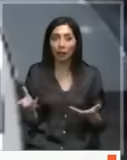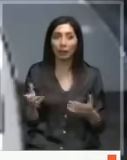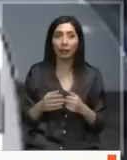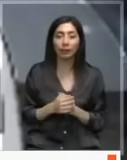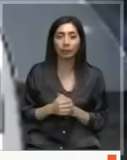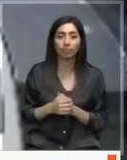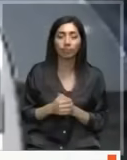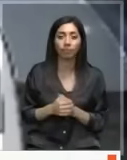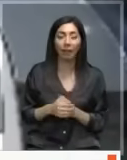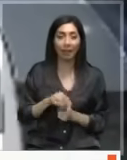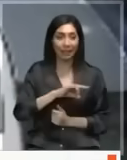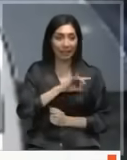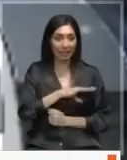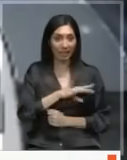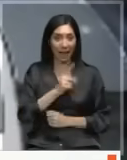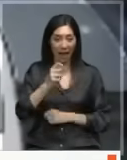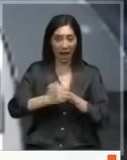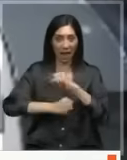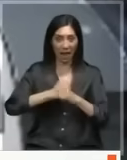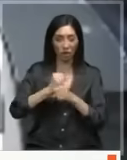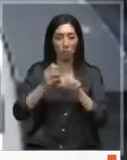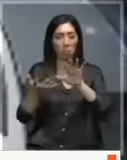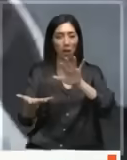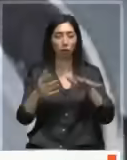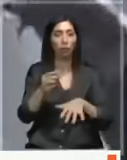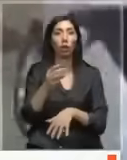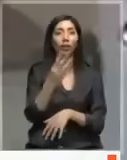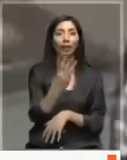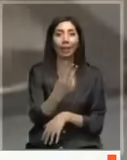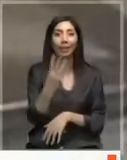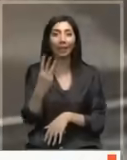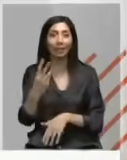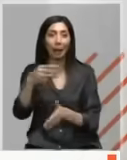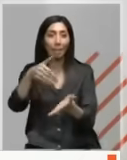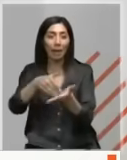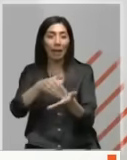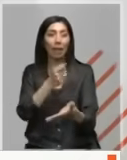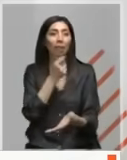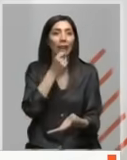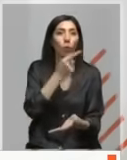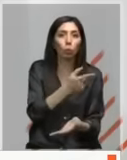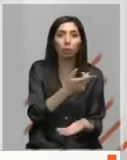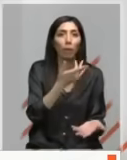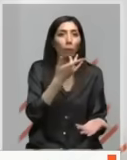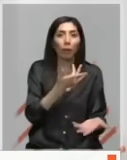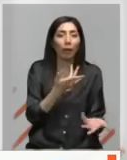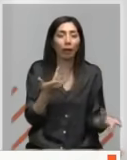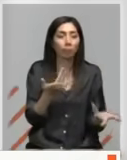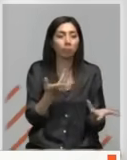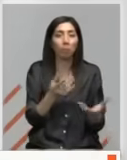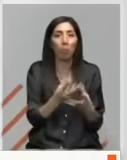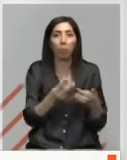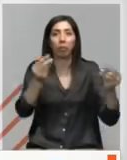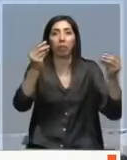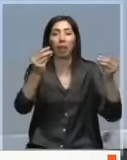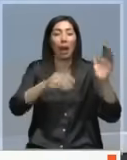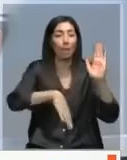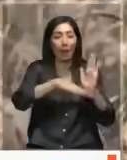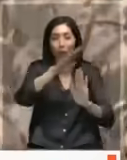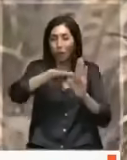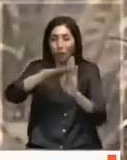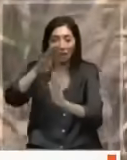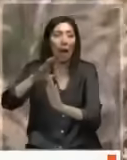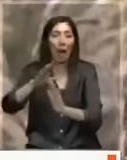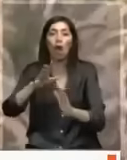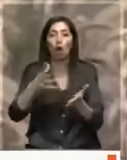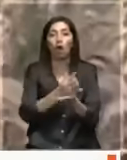alarmante, en Chile al año se reciben cerca de 33.000 denuncias por presunta desgracia. En su mayoría se resuelven,